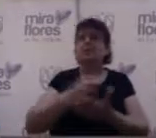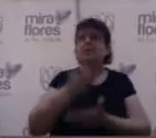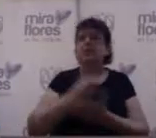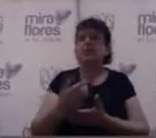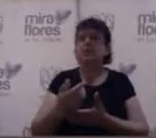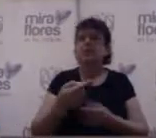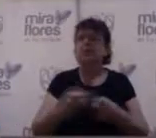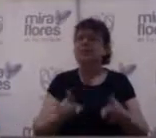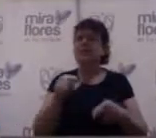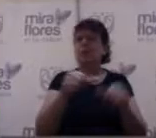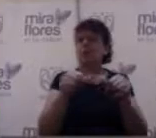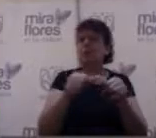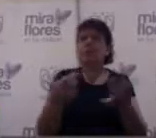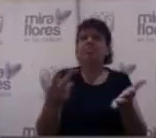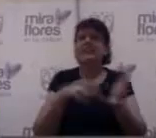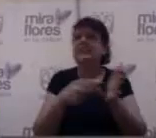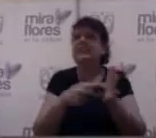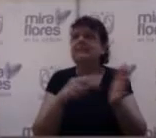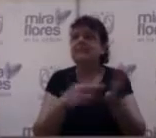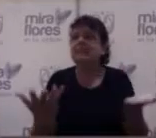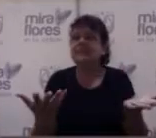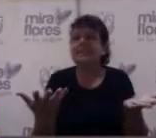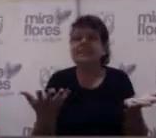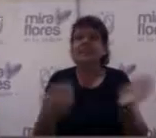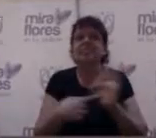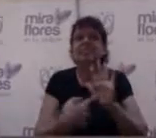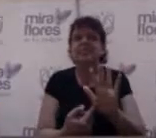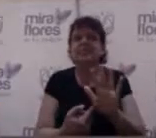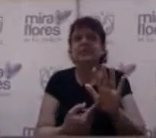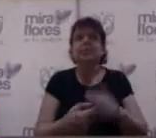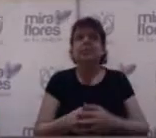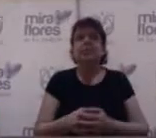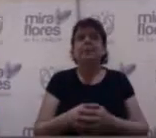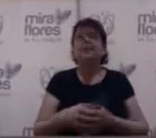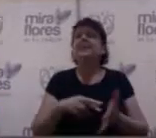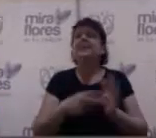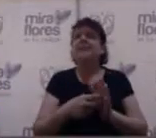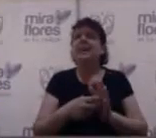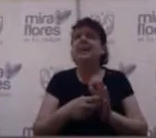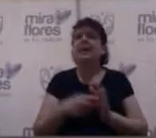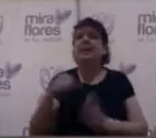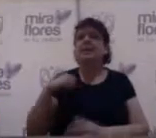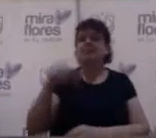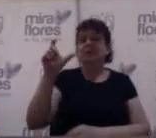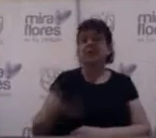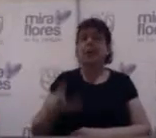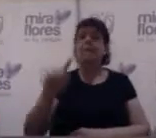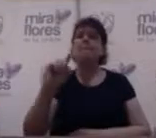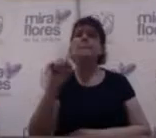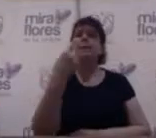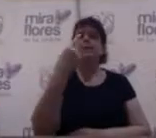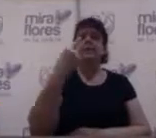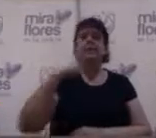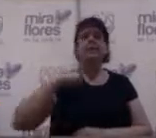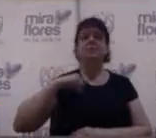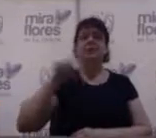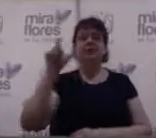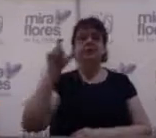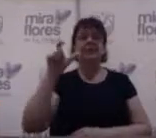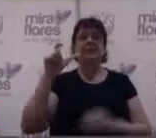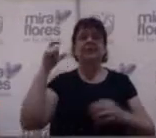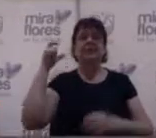esta cifra? Para la Municipalidad de Miraflores significa ser la primera municipalidad a nivel de Lima Metropolitana